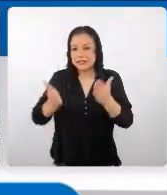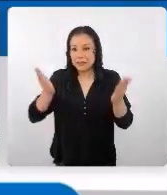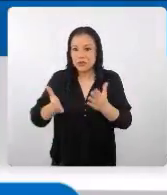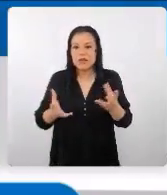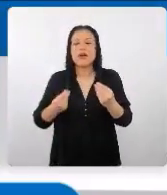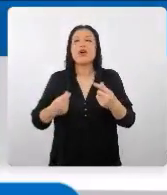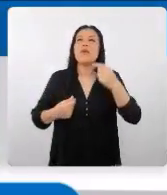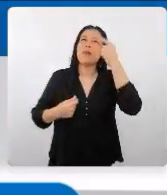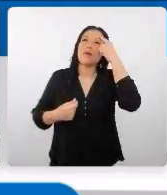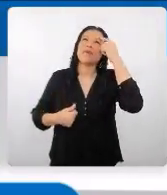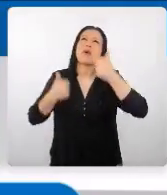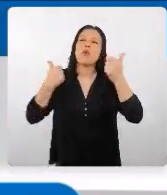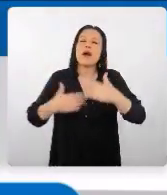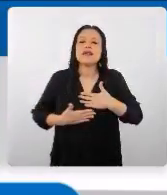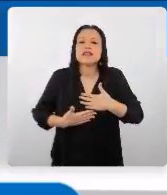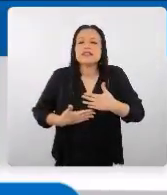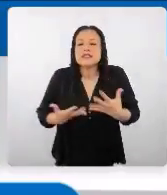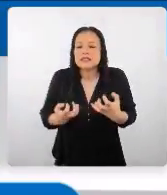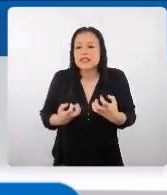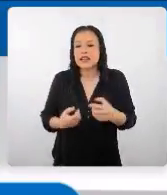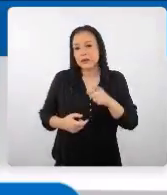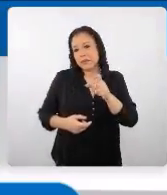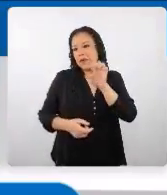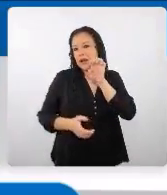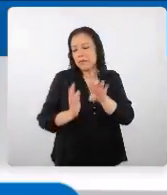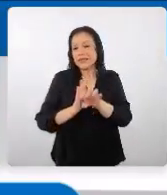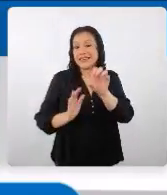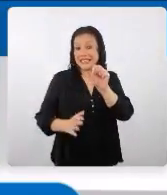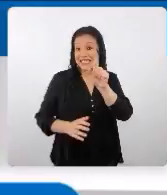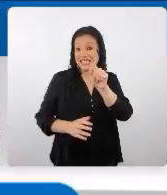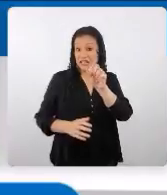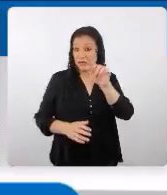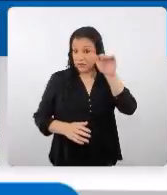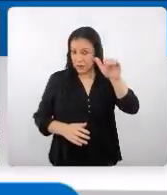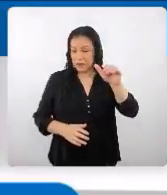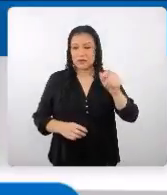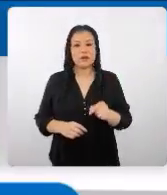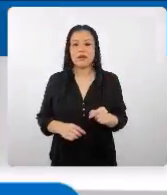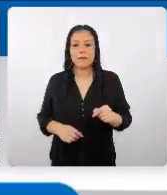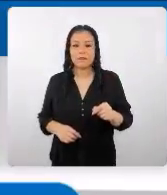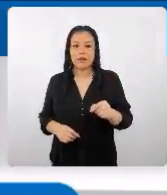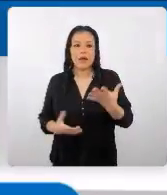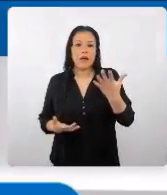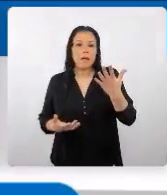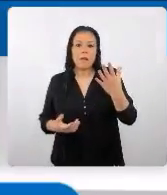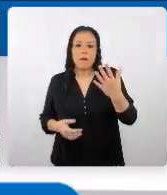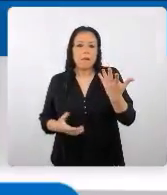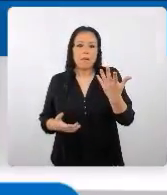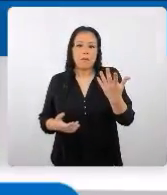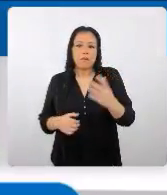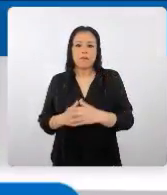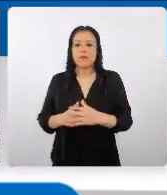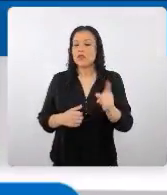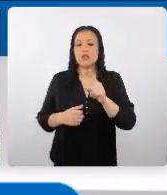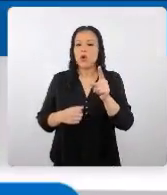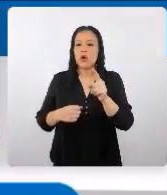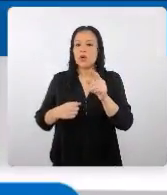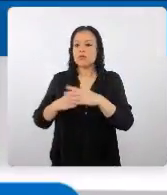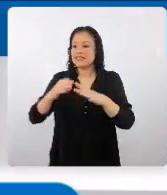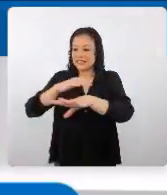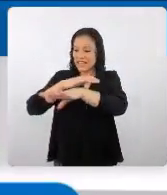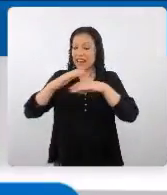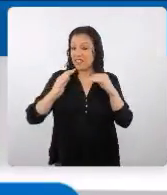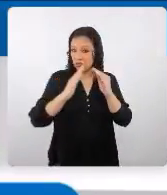viajes. Steve, o este vacacionista estadounidense, en realidad no sale de su casa y solo navega en la web. Y a través de la